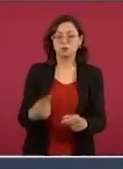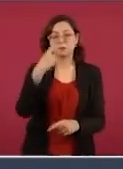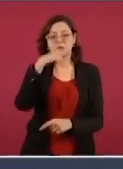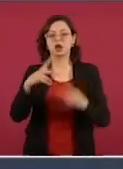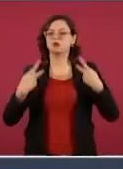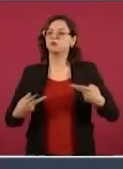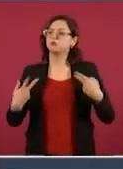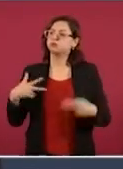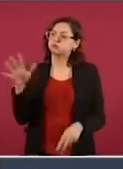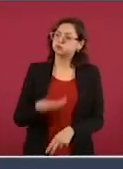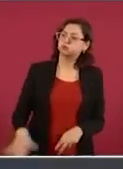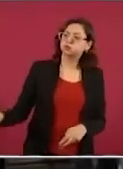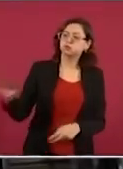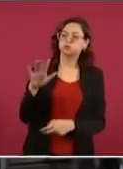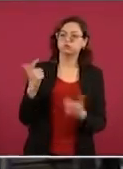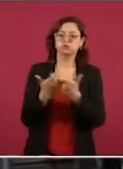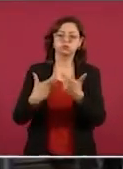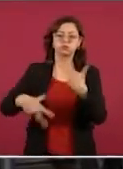economía popular,